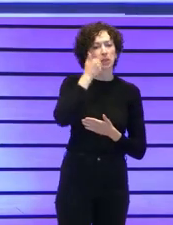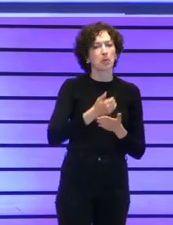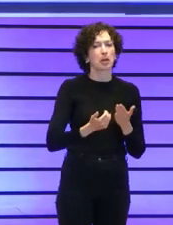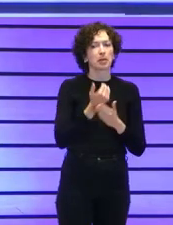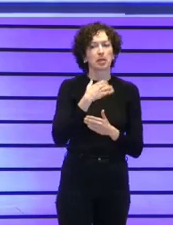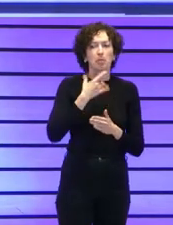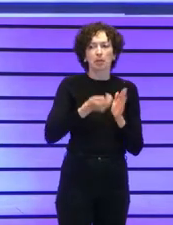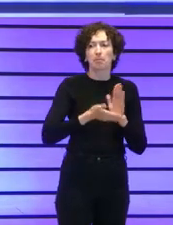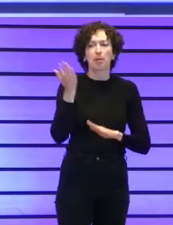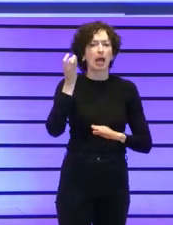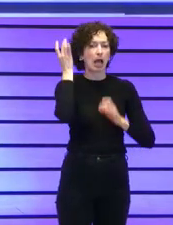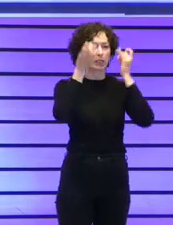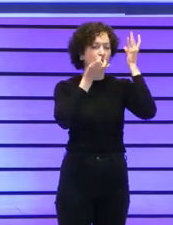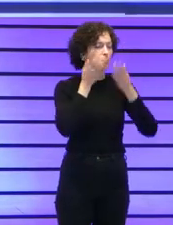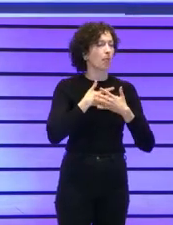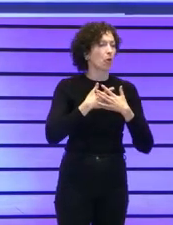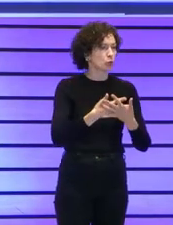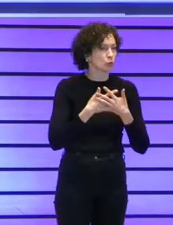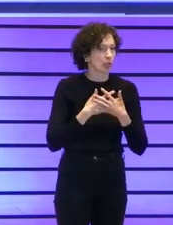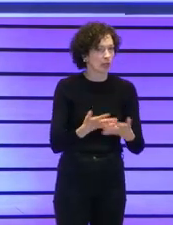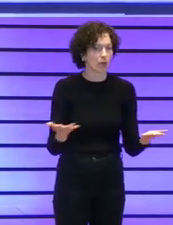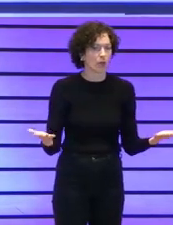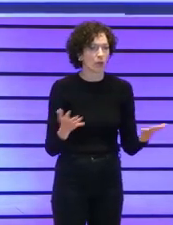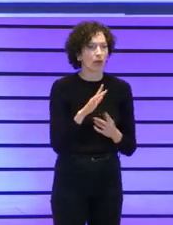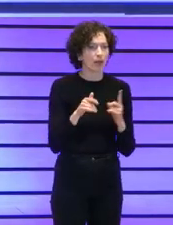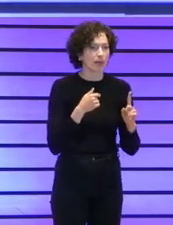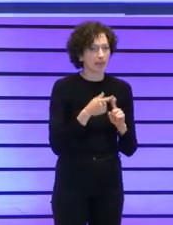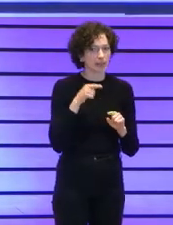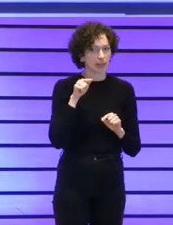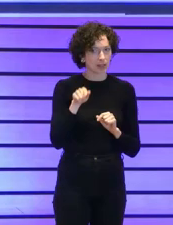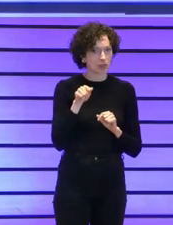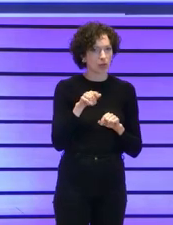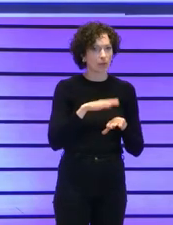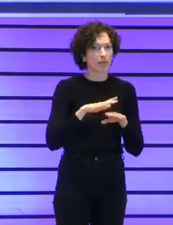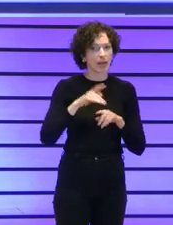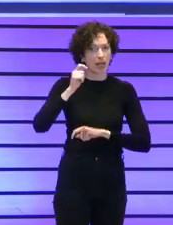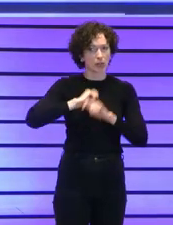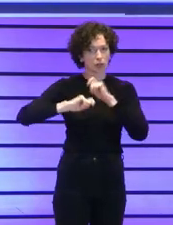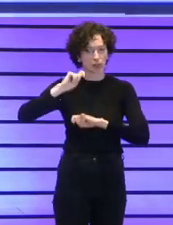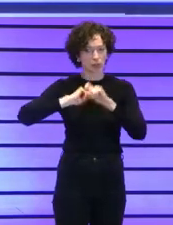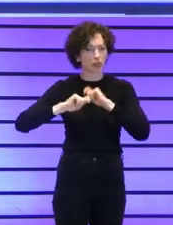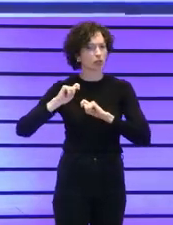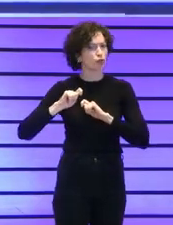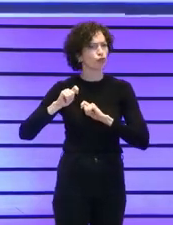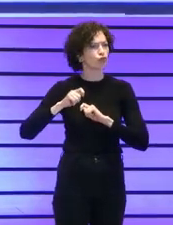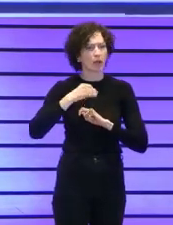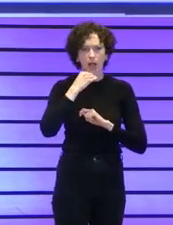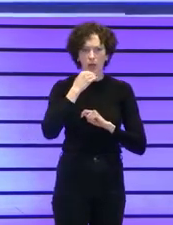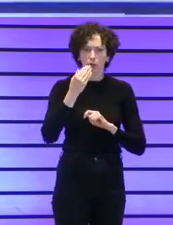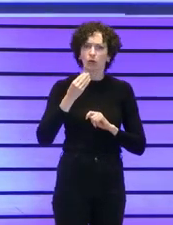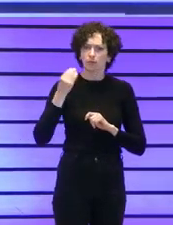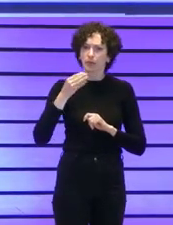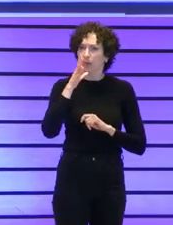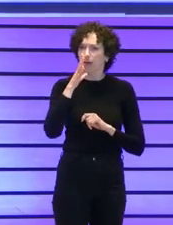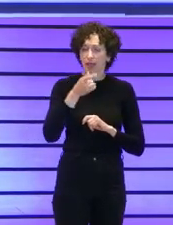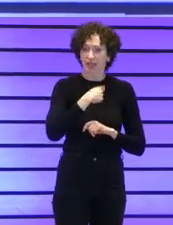actividad de voluntariado, que es además un cuello de botella de las organizaciones, ¿no? Porque España es un país envejecido,